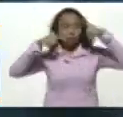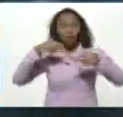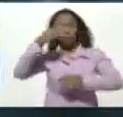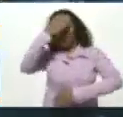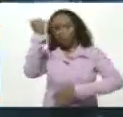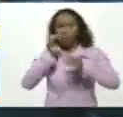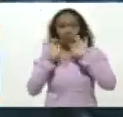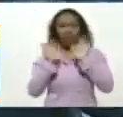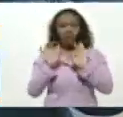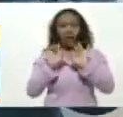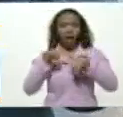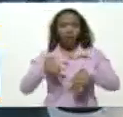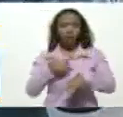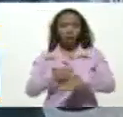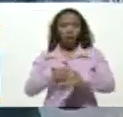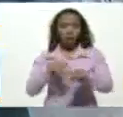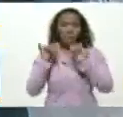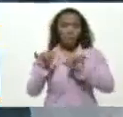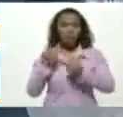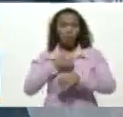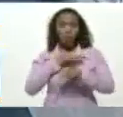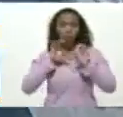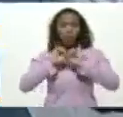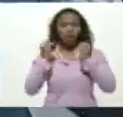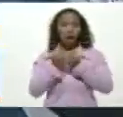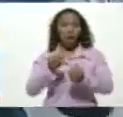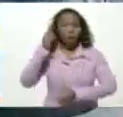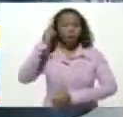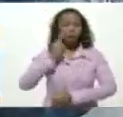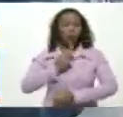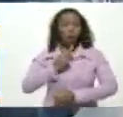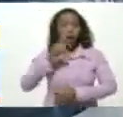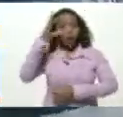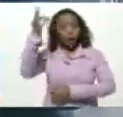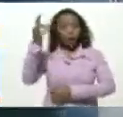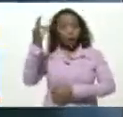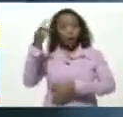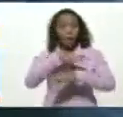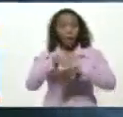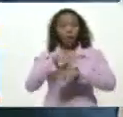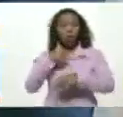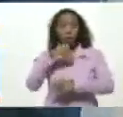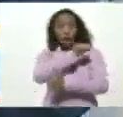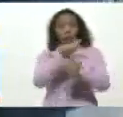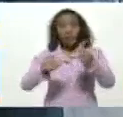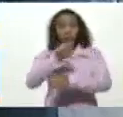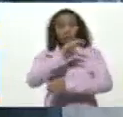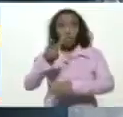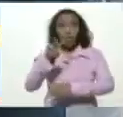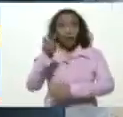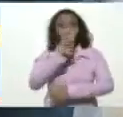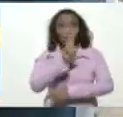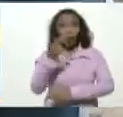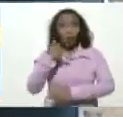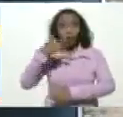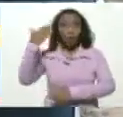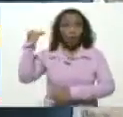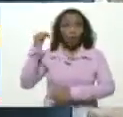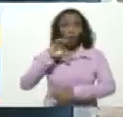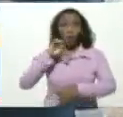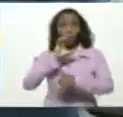A esta hora mismo, estábamos en el Salón Simón Bolívar, el Consejo de Ministros, yo era vicepresidente de la República, era uno